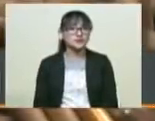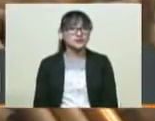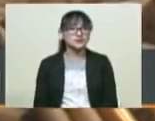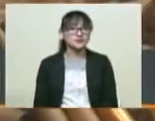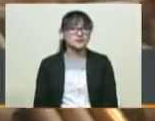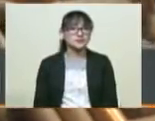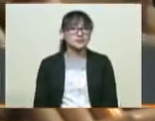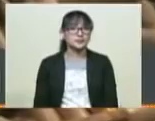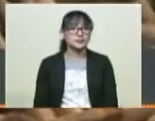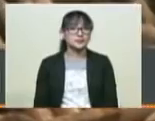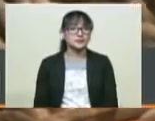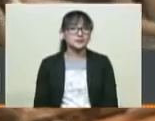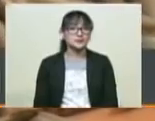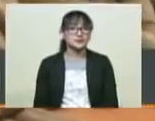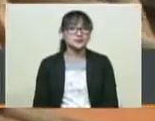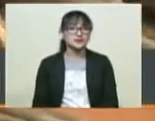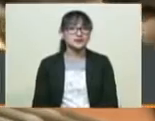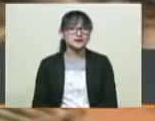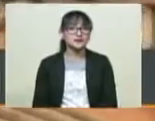ciudadano,